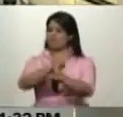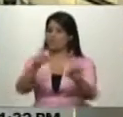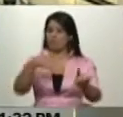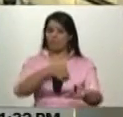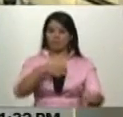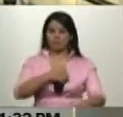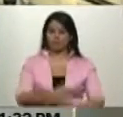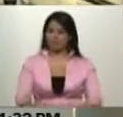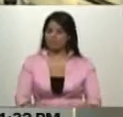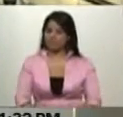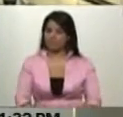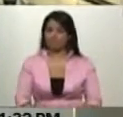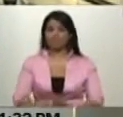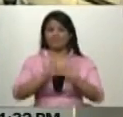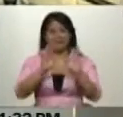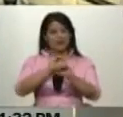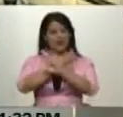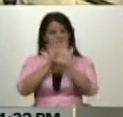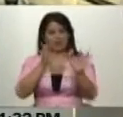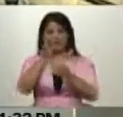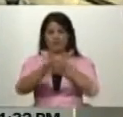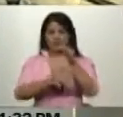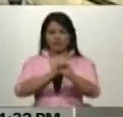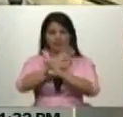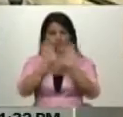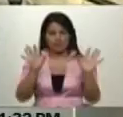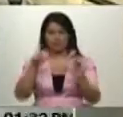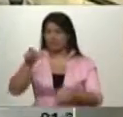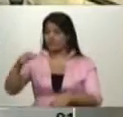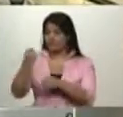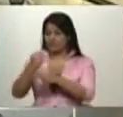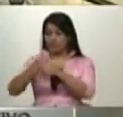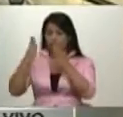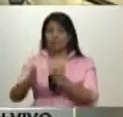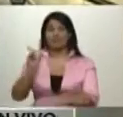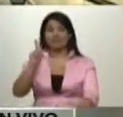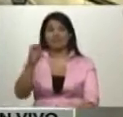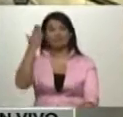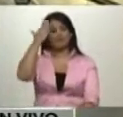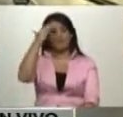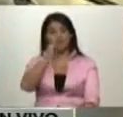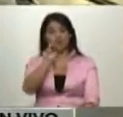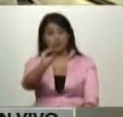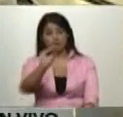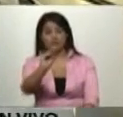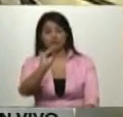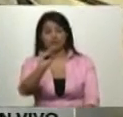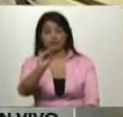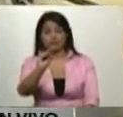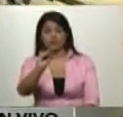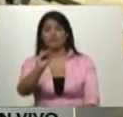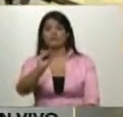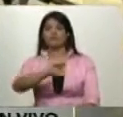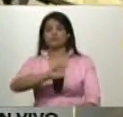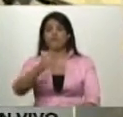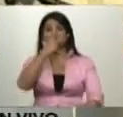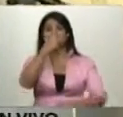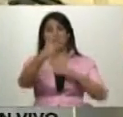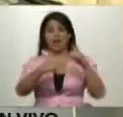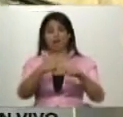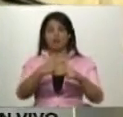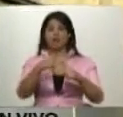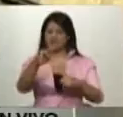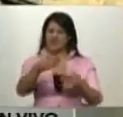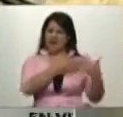laboral. Esto es bueno que trabajadoras y trabajadores de la patria lo manejen. Ha sido prolongada la inamovilidad, que es una